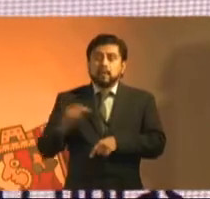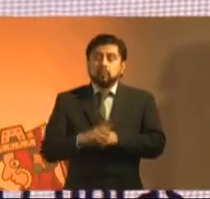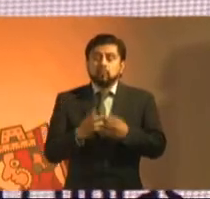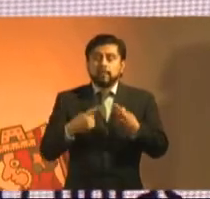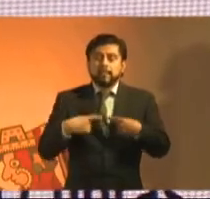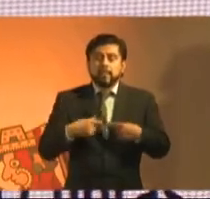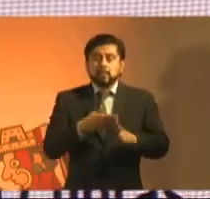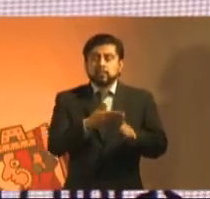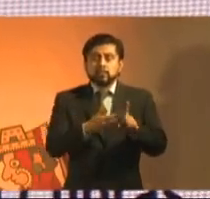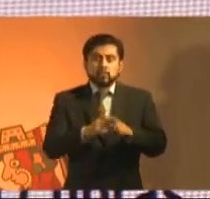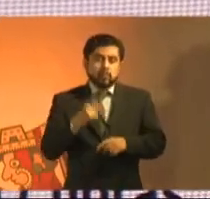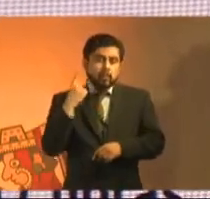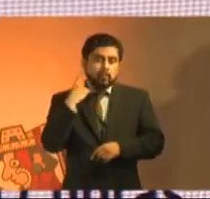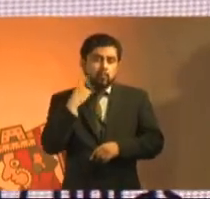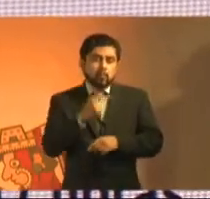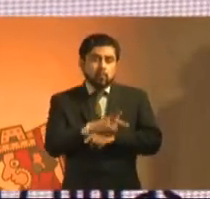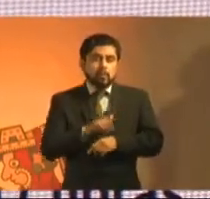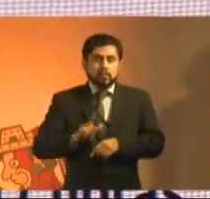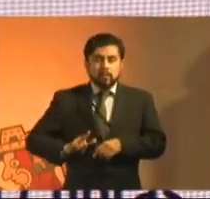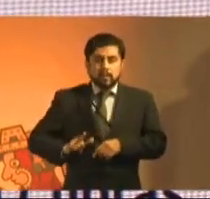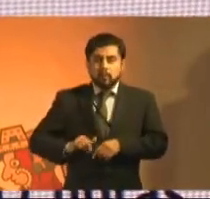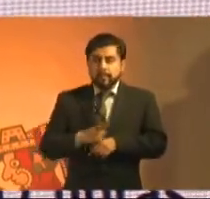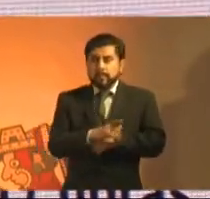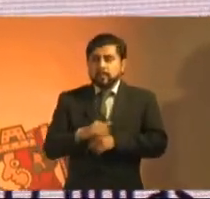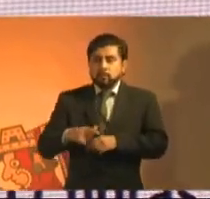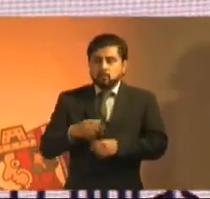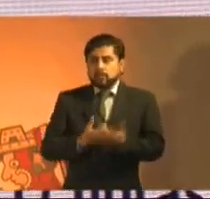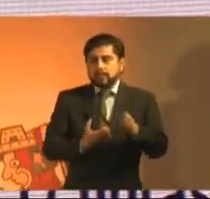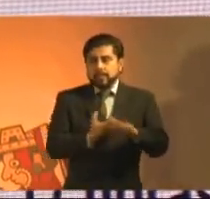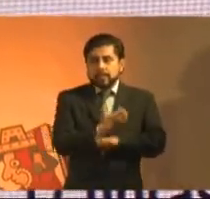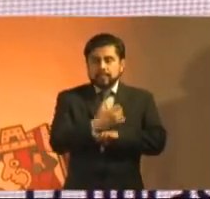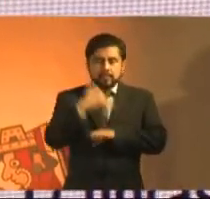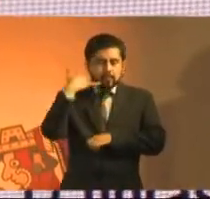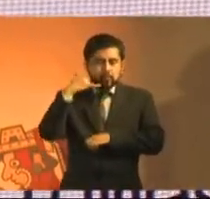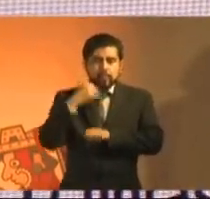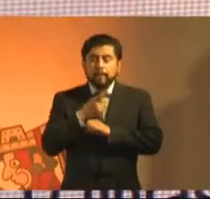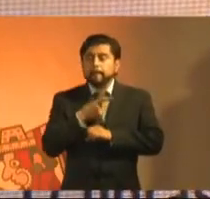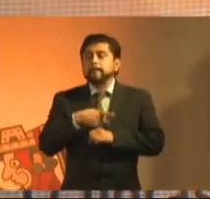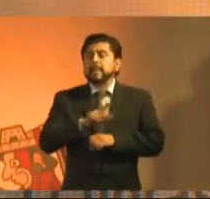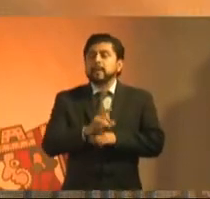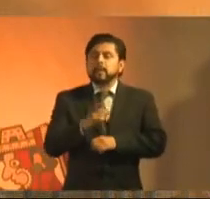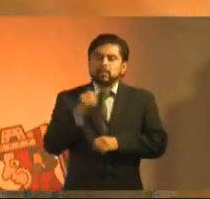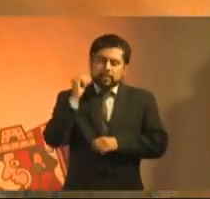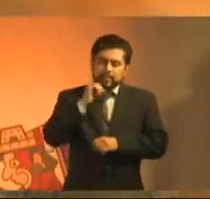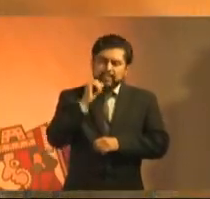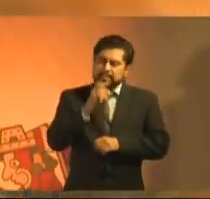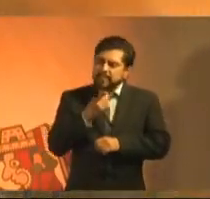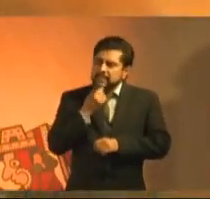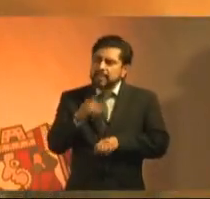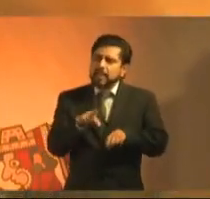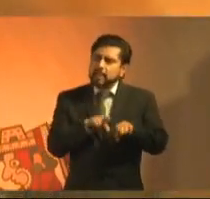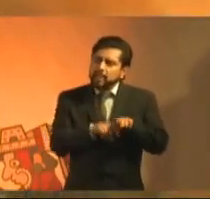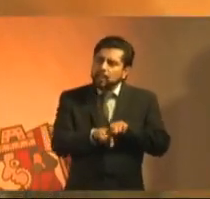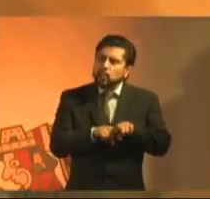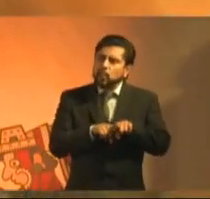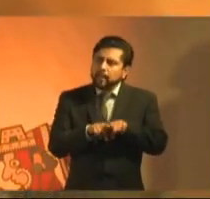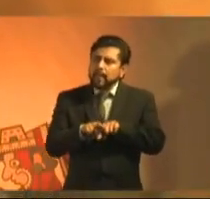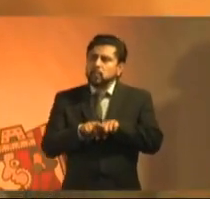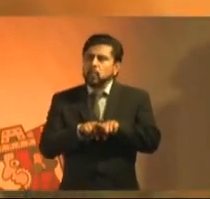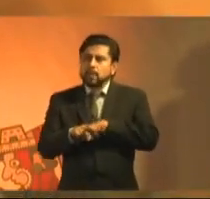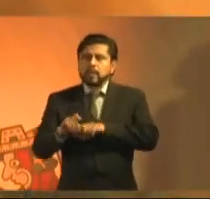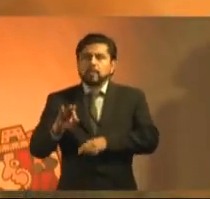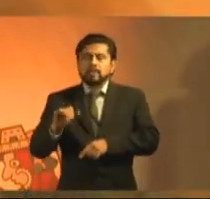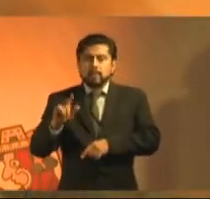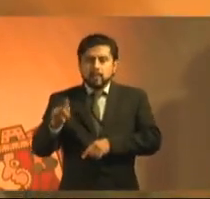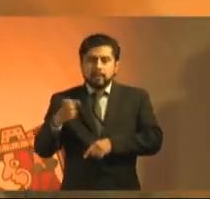contratado fue gobernador de yucatán pero la gente le siguió llamando siempre toda su vida hermano felipe y accionamos muchos